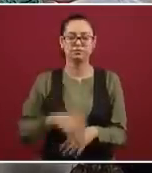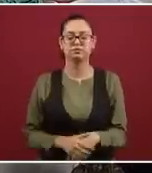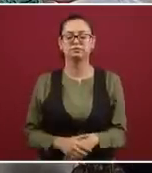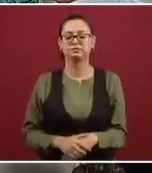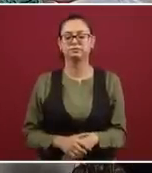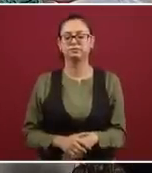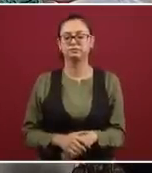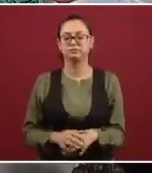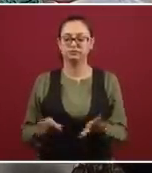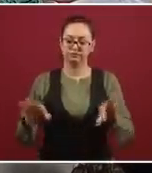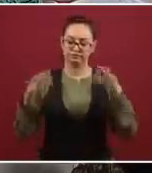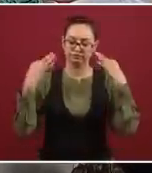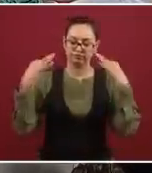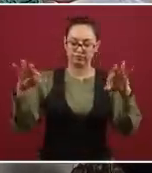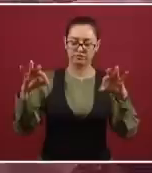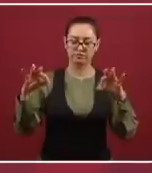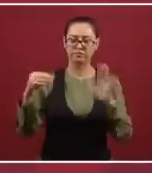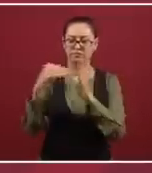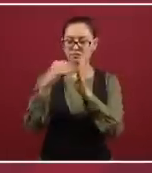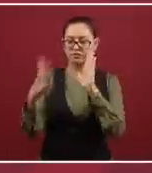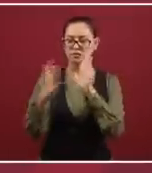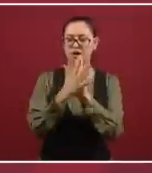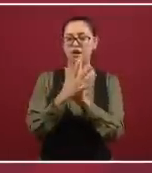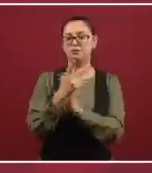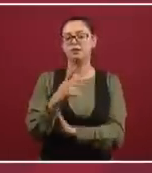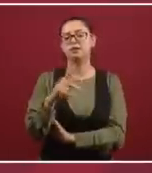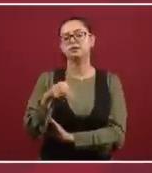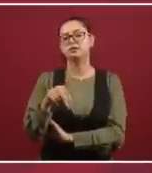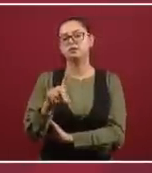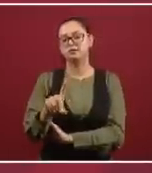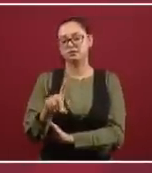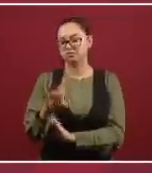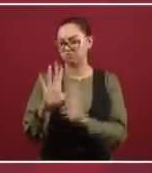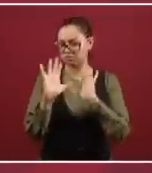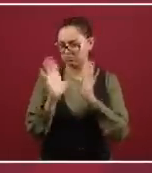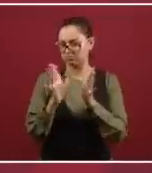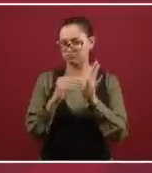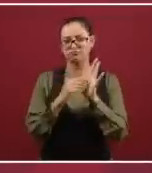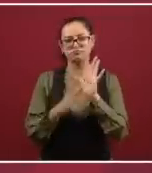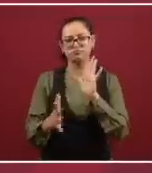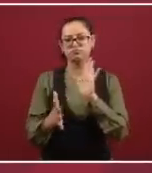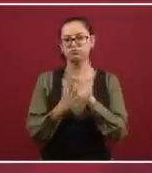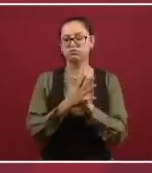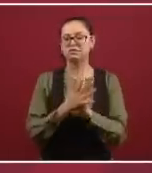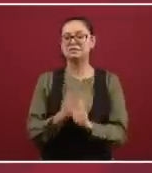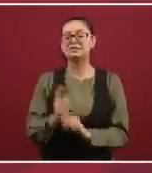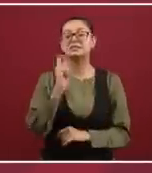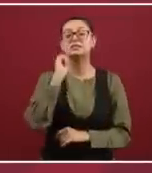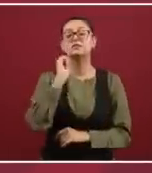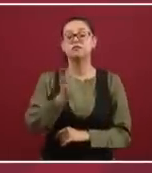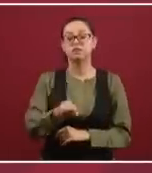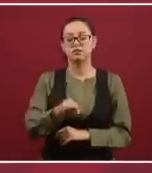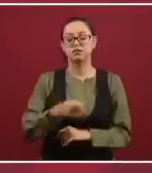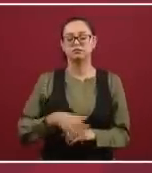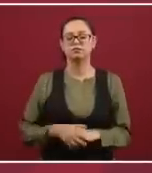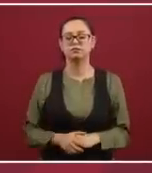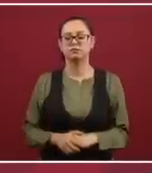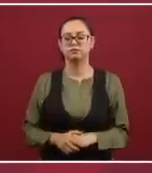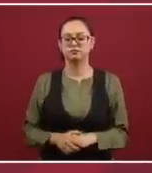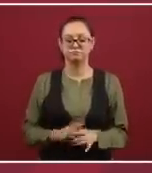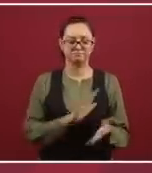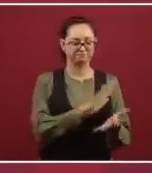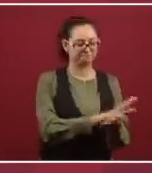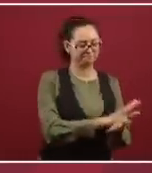documento del Plan Nacional de Desarrollo y consiste en transitar de manera